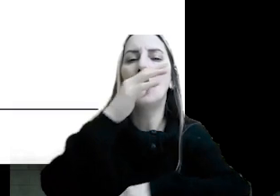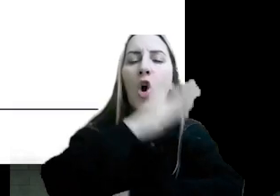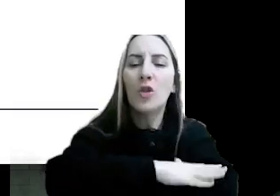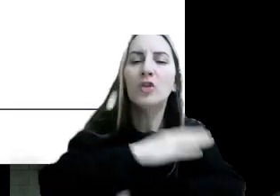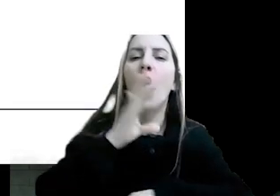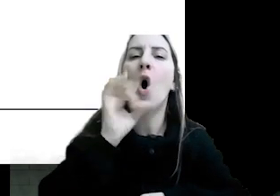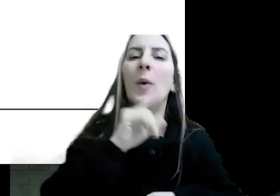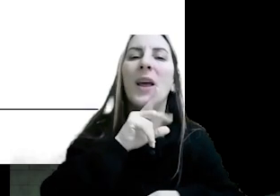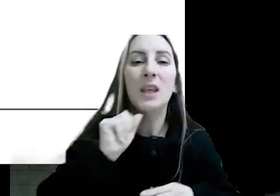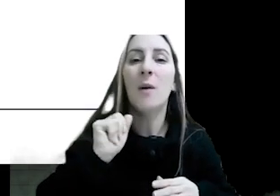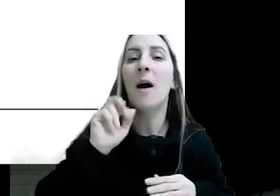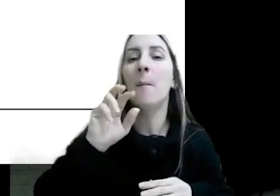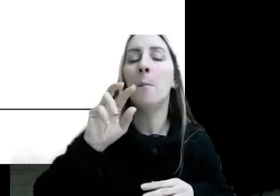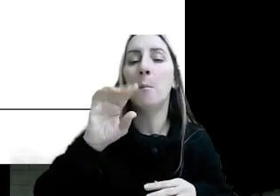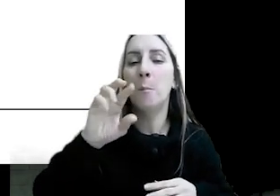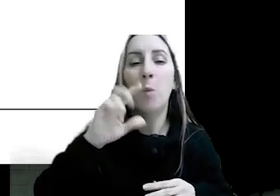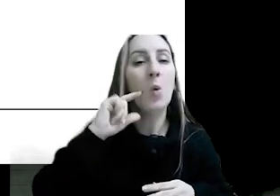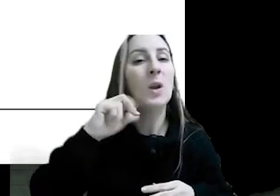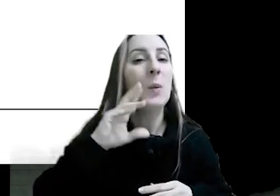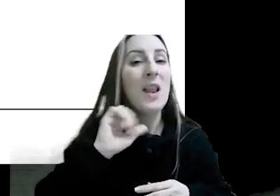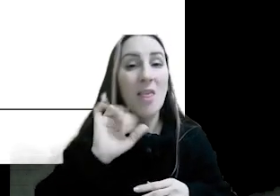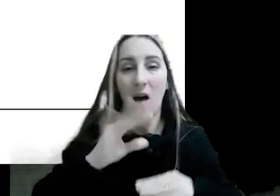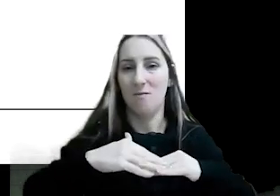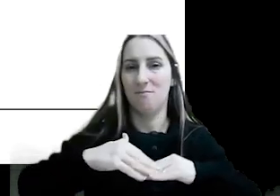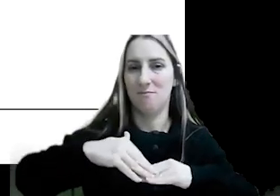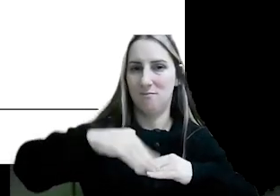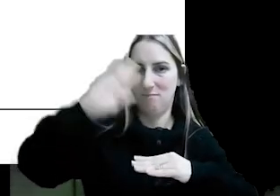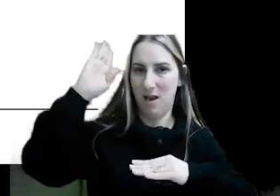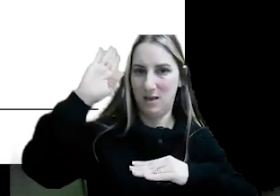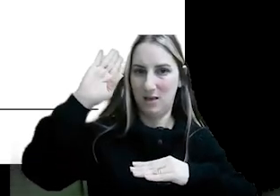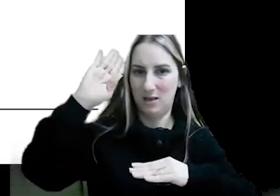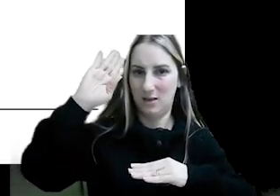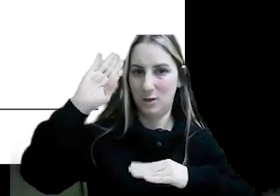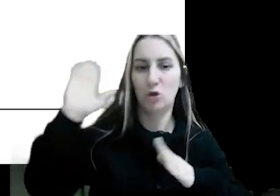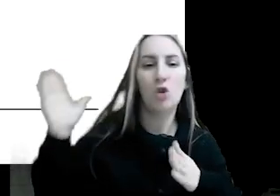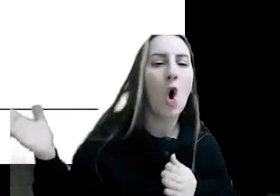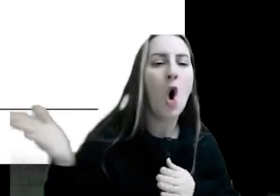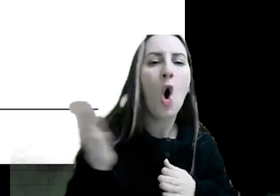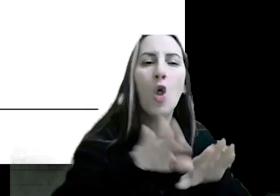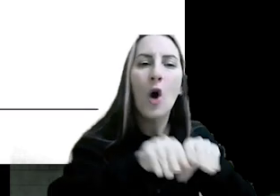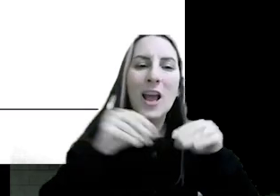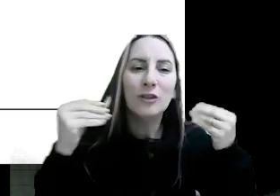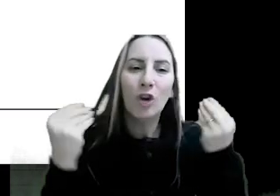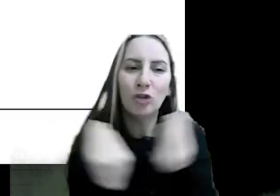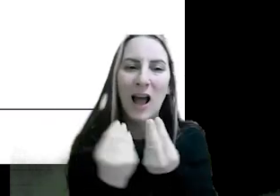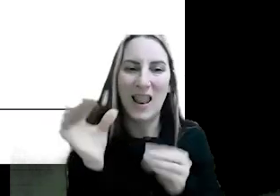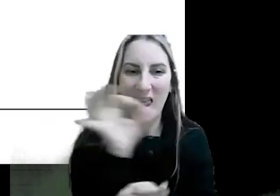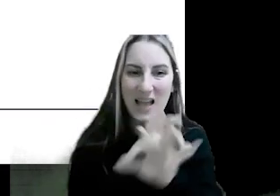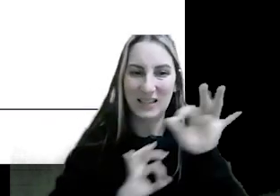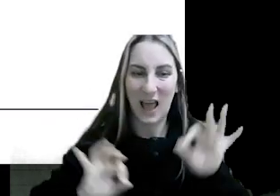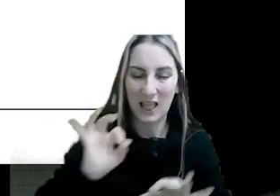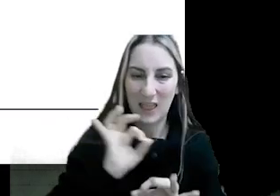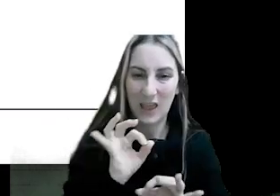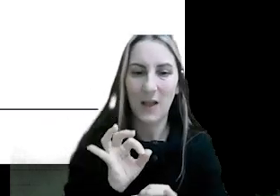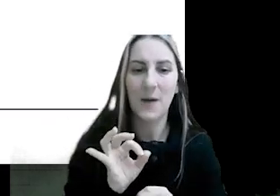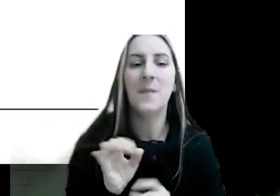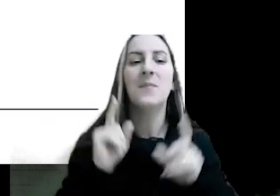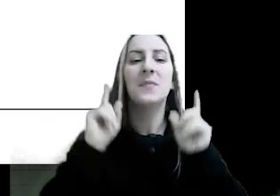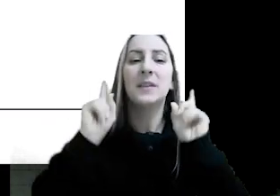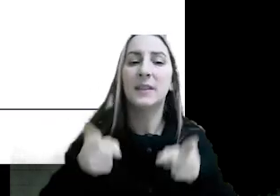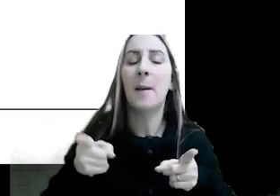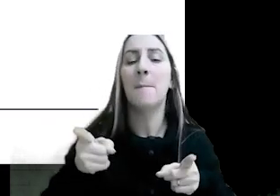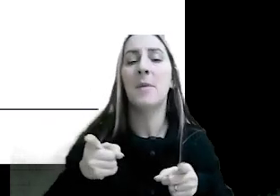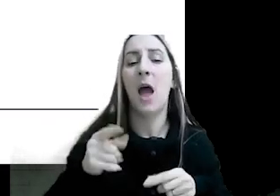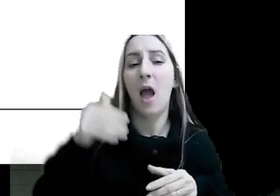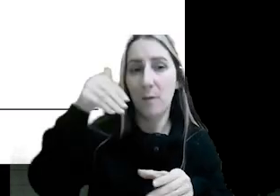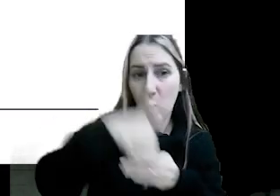toma el monto total de toda la maniobra. No obstante eso, tenemos un botón disidencia